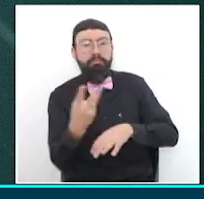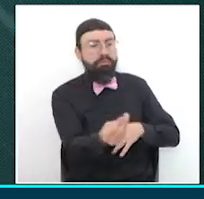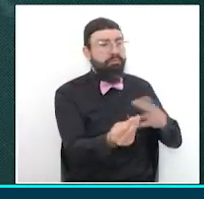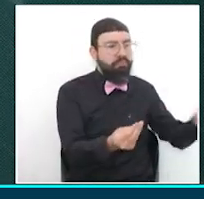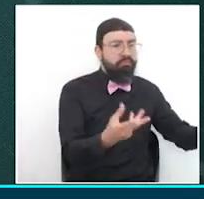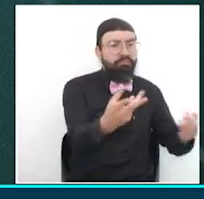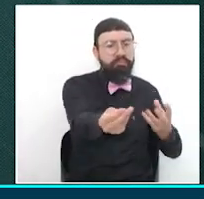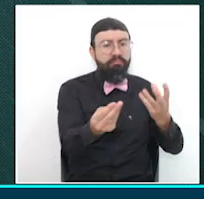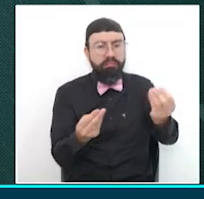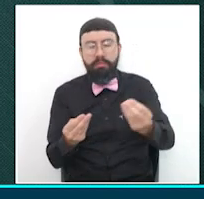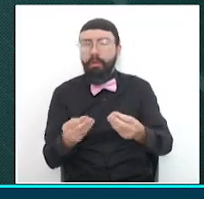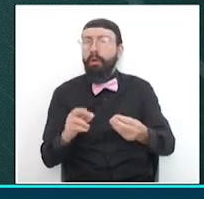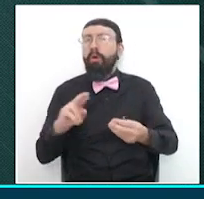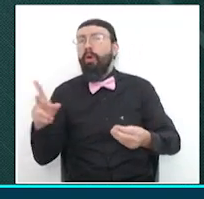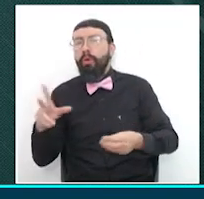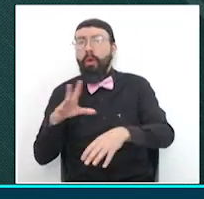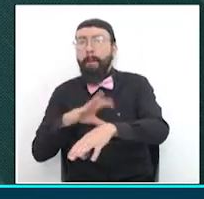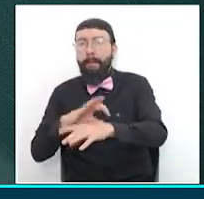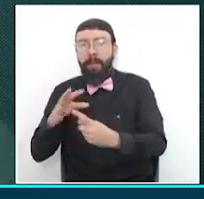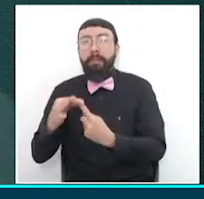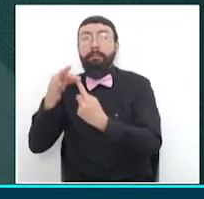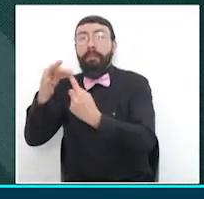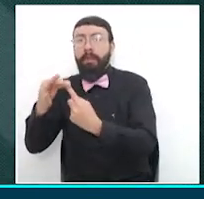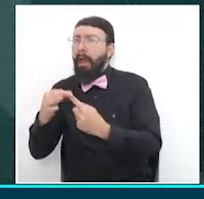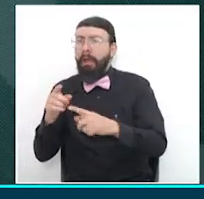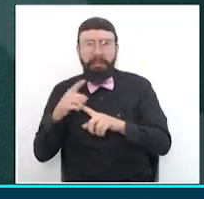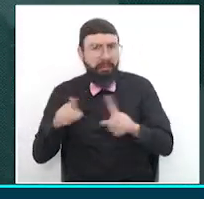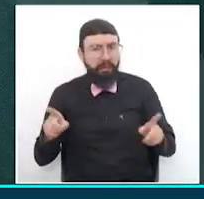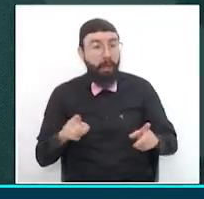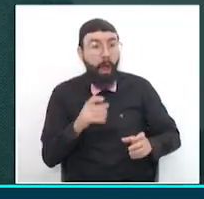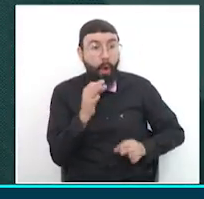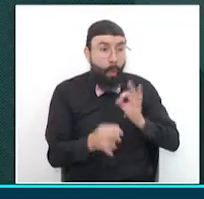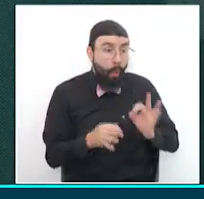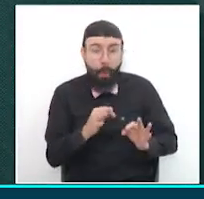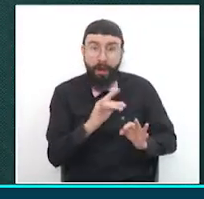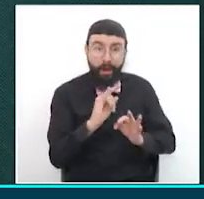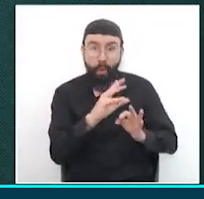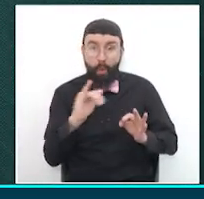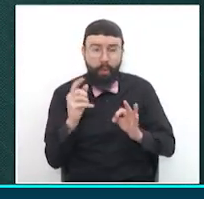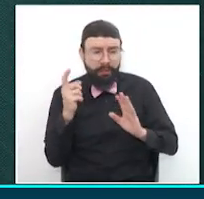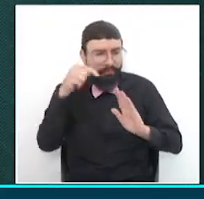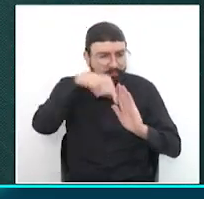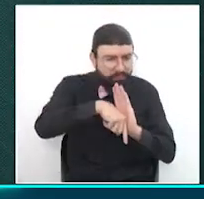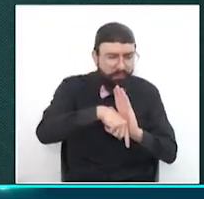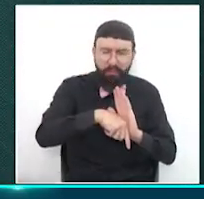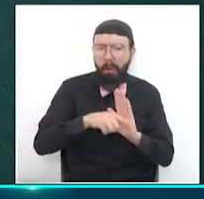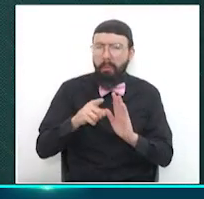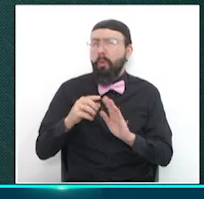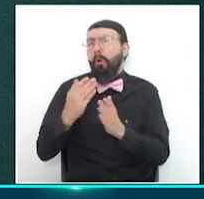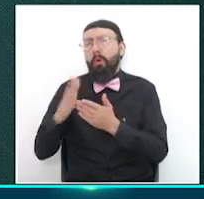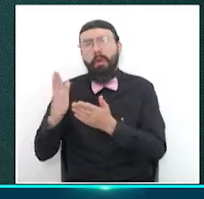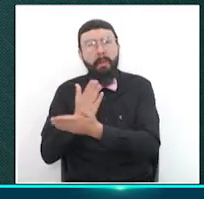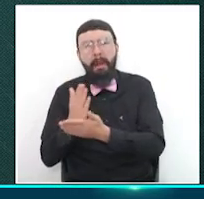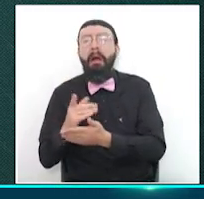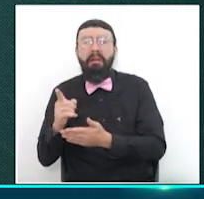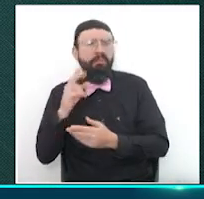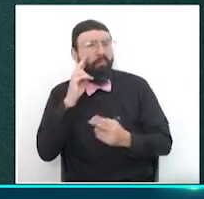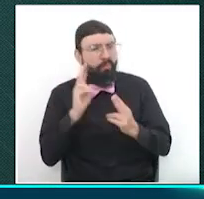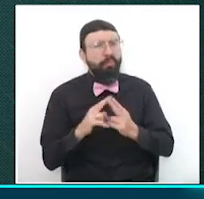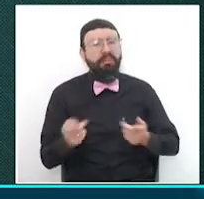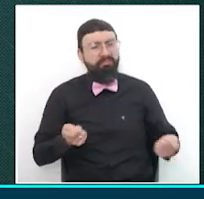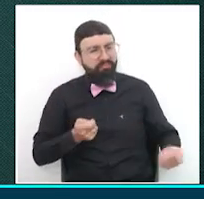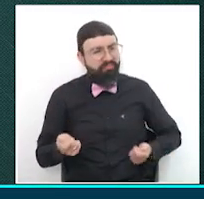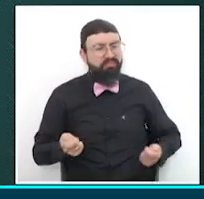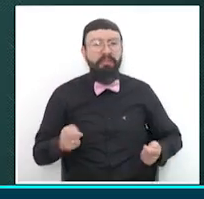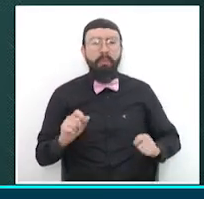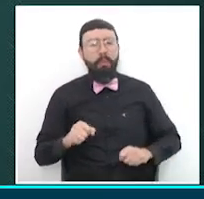otras especialidades de la medicina diferentes al cuidado intensivo que se han dedicado en la trayectoria al manejo